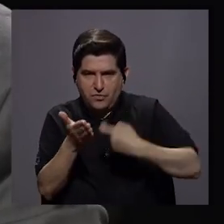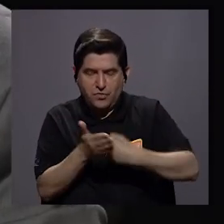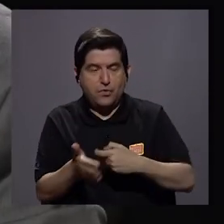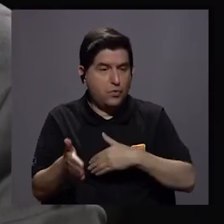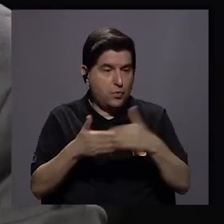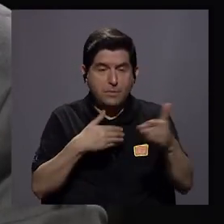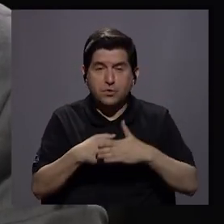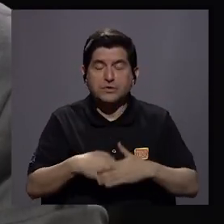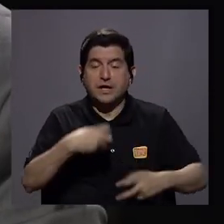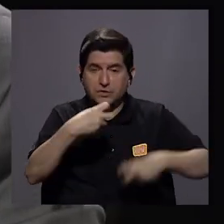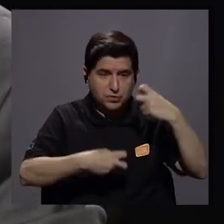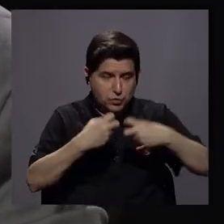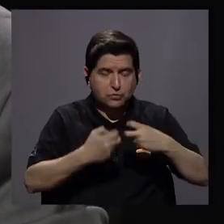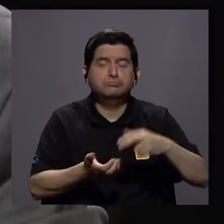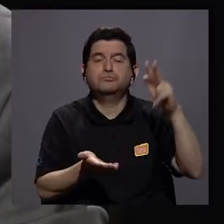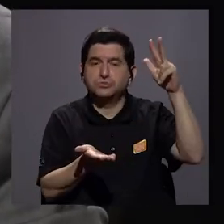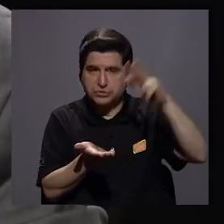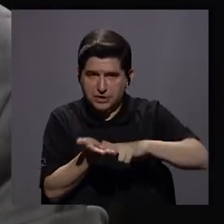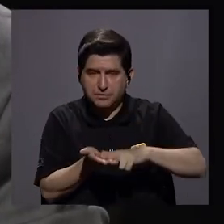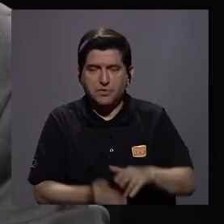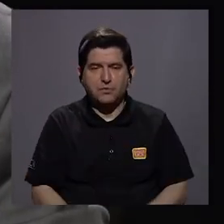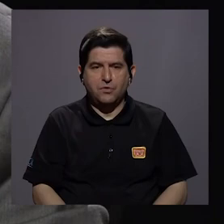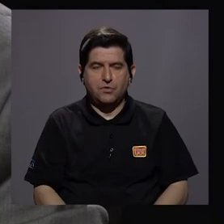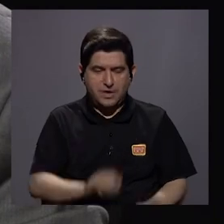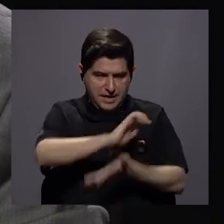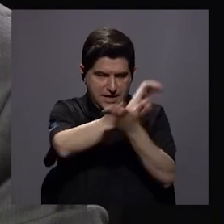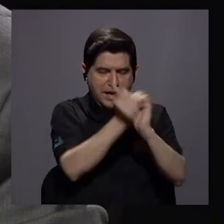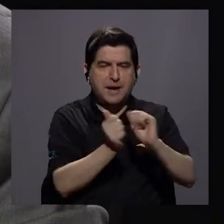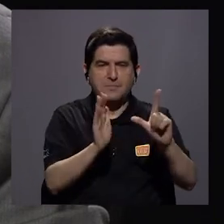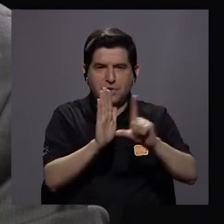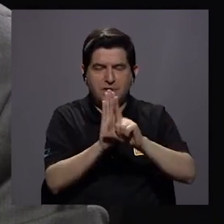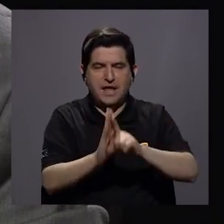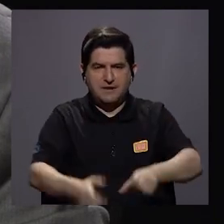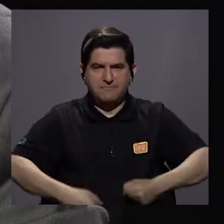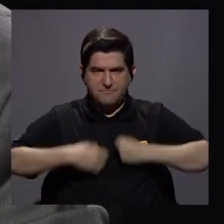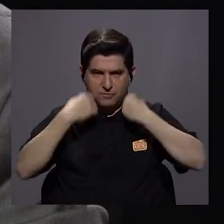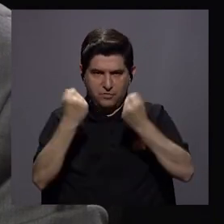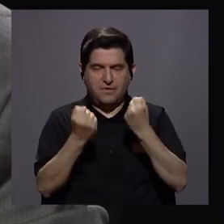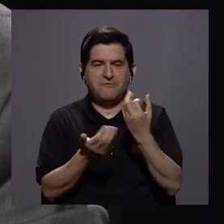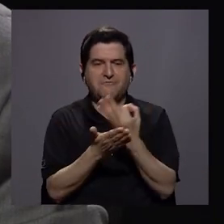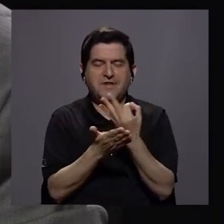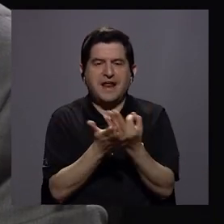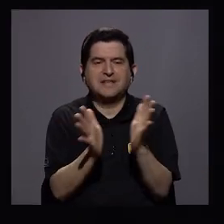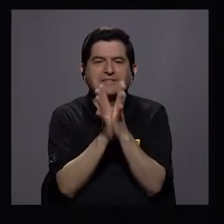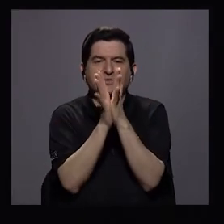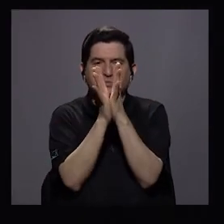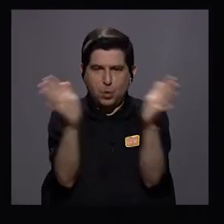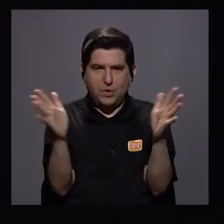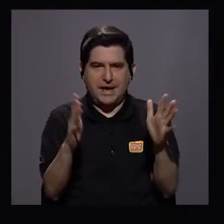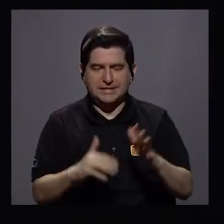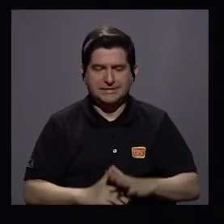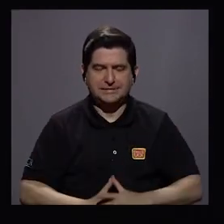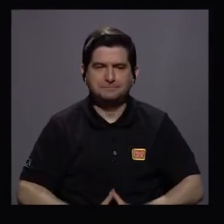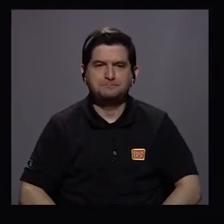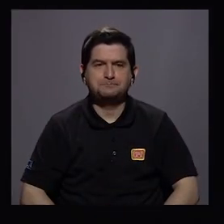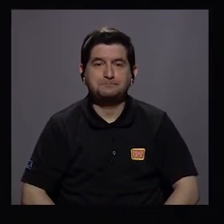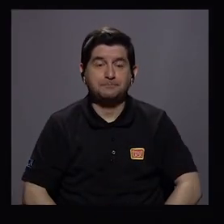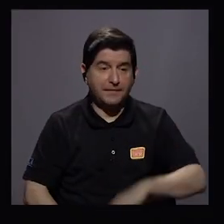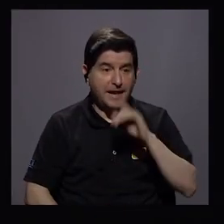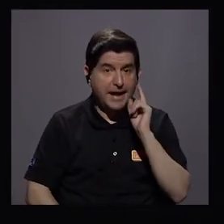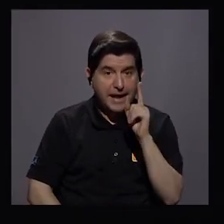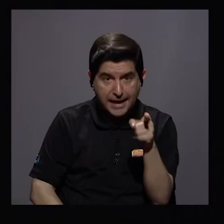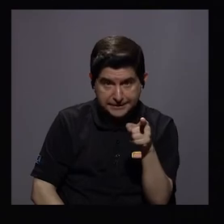esa reforma fiscal, que es la reforma de la Ley de Fortalecimiento de las Finanzas Públicas. Así es. Esa